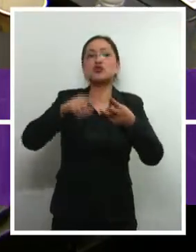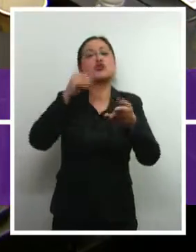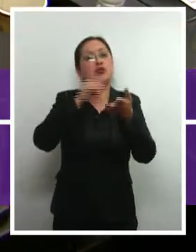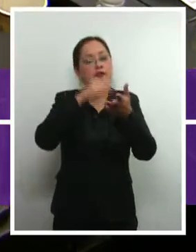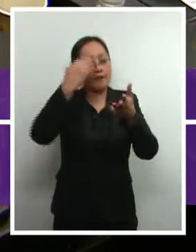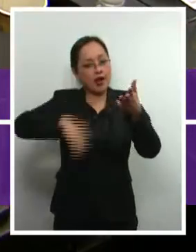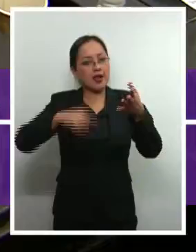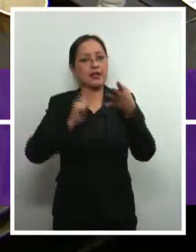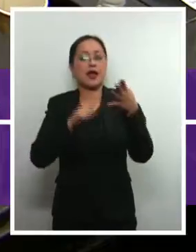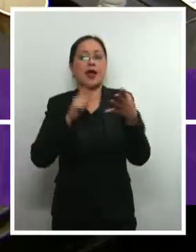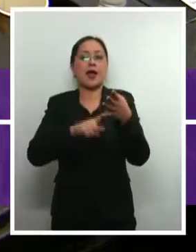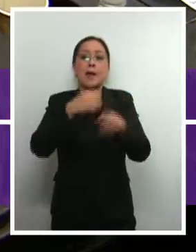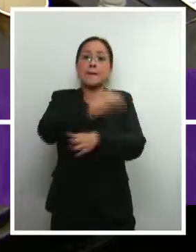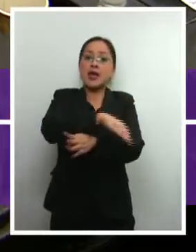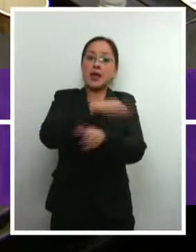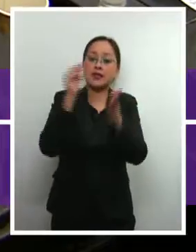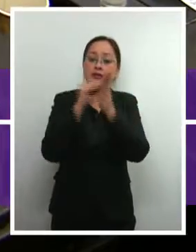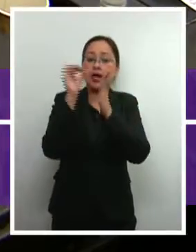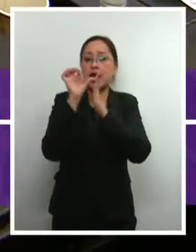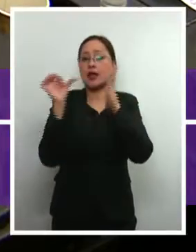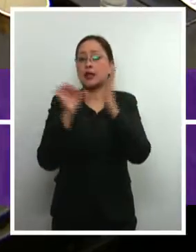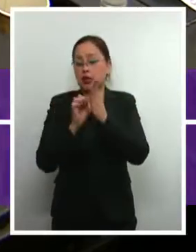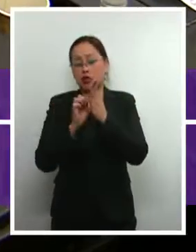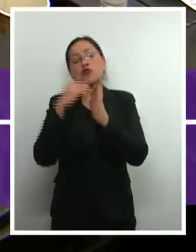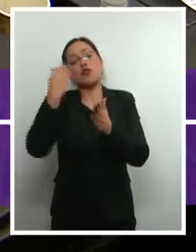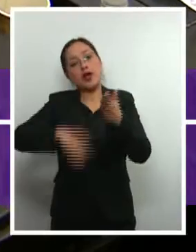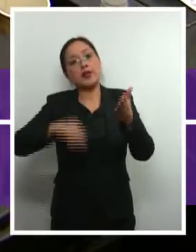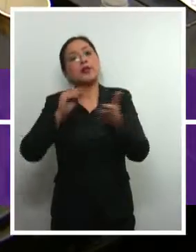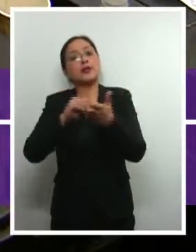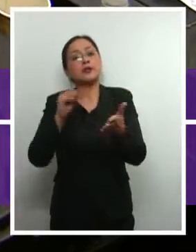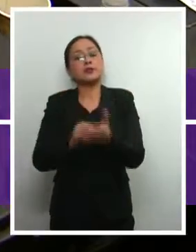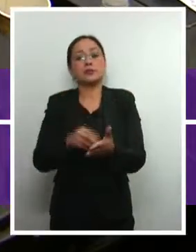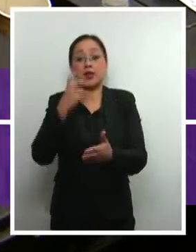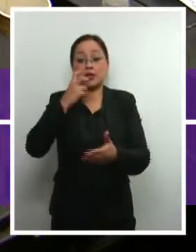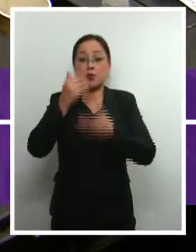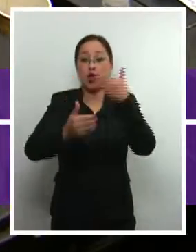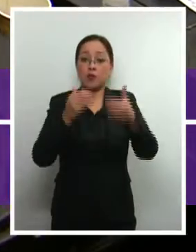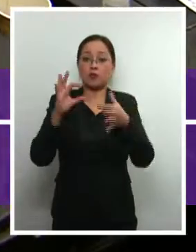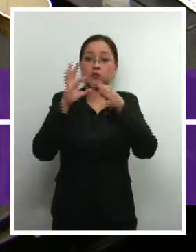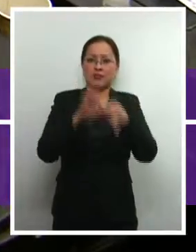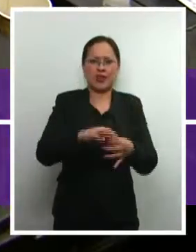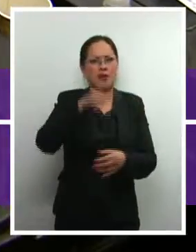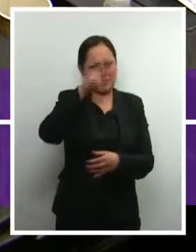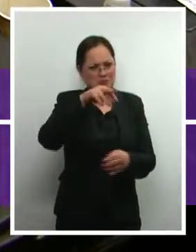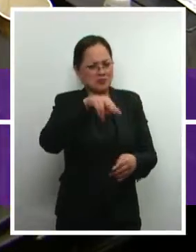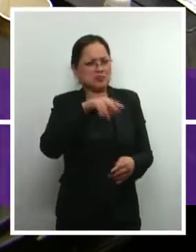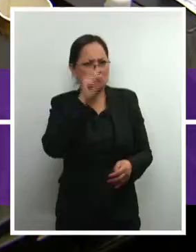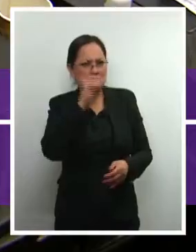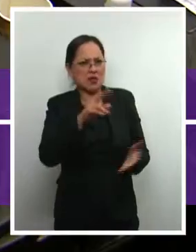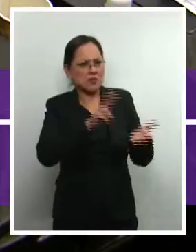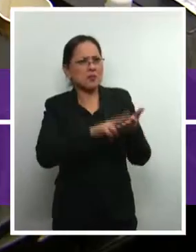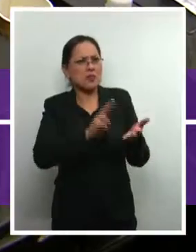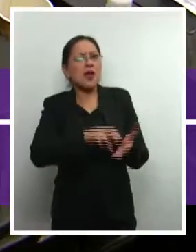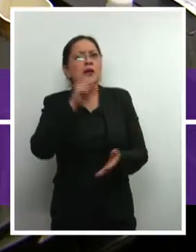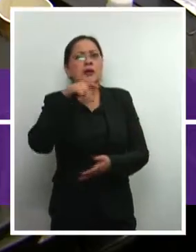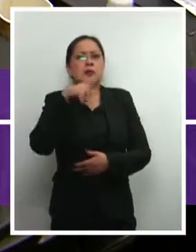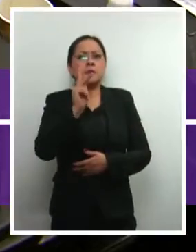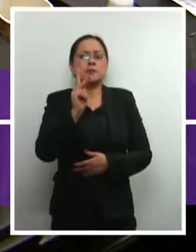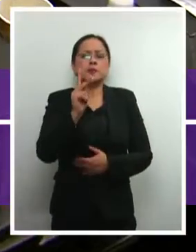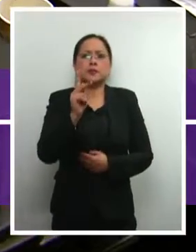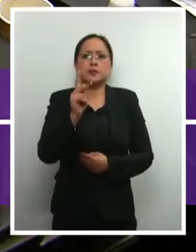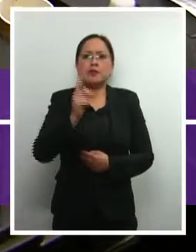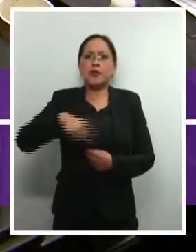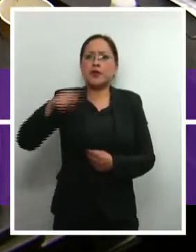están pendientes. Entonces, por este procedimiento, cuya validez yo no niego, se está haciendo